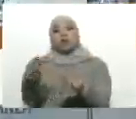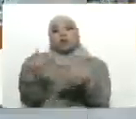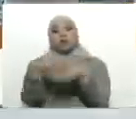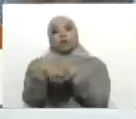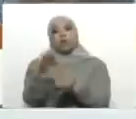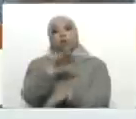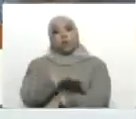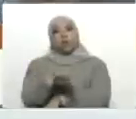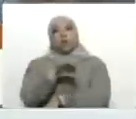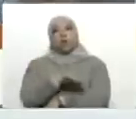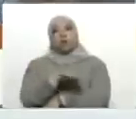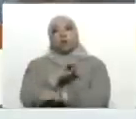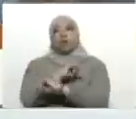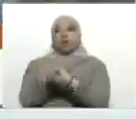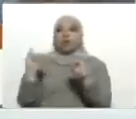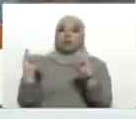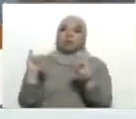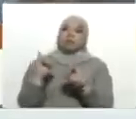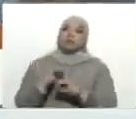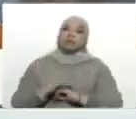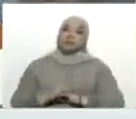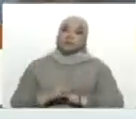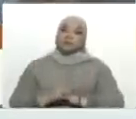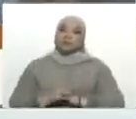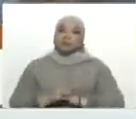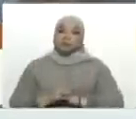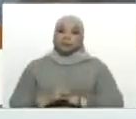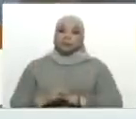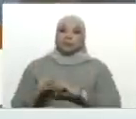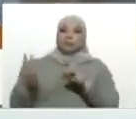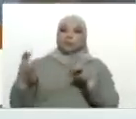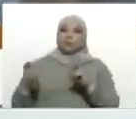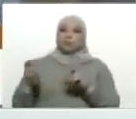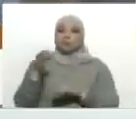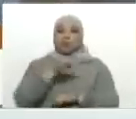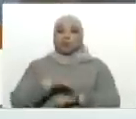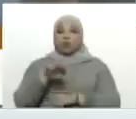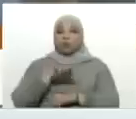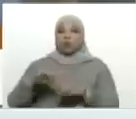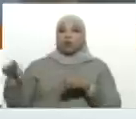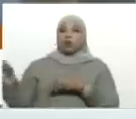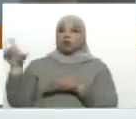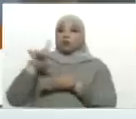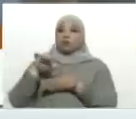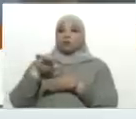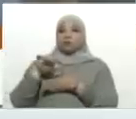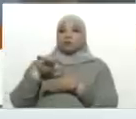civilización se cabe el término Huntington la llama nueva civilización en latinoamericana